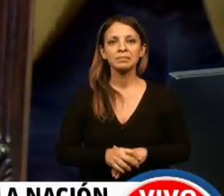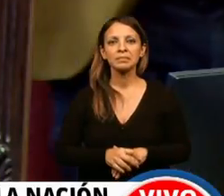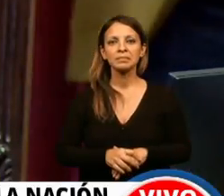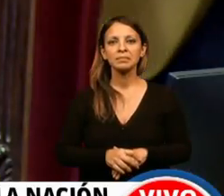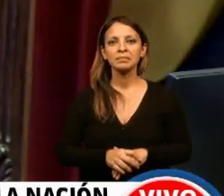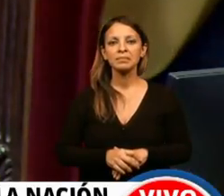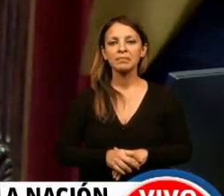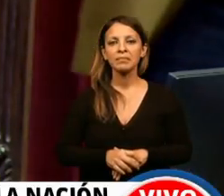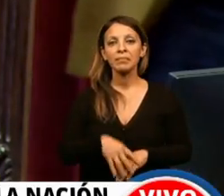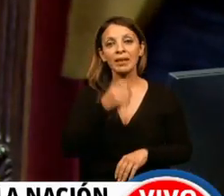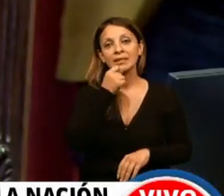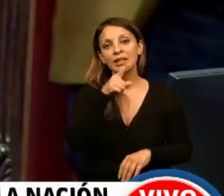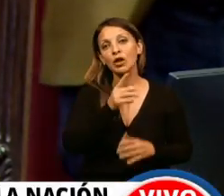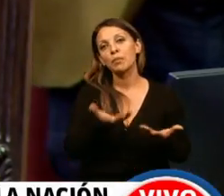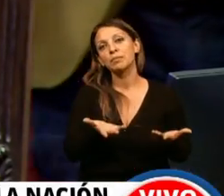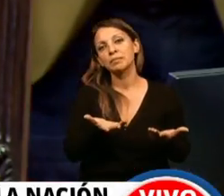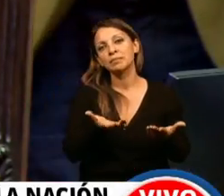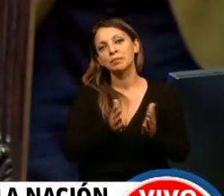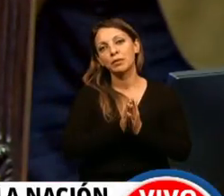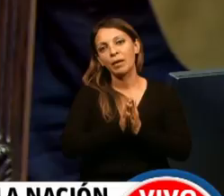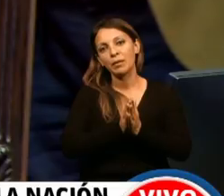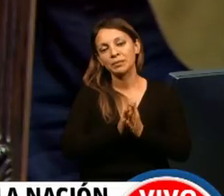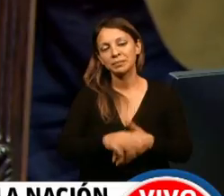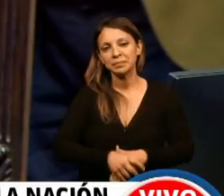si no le le voy a pedir el voto nominal